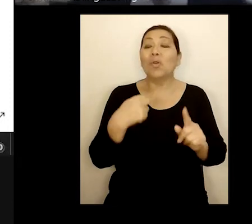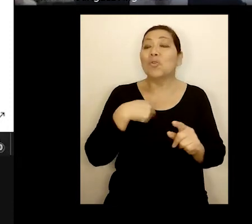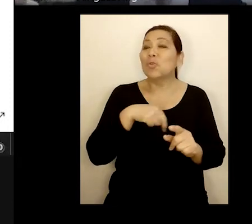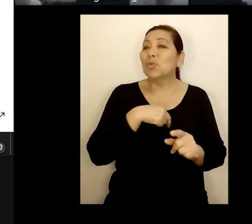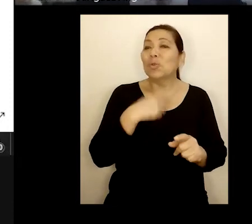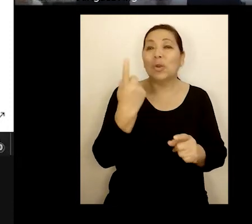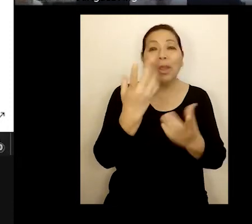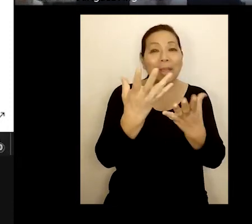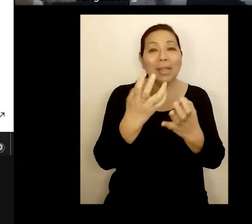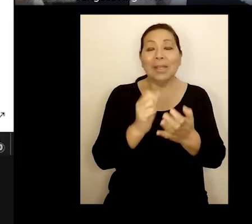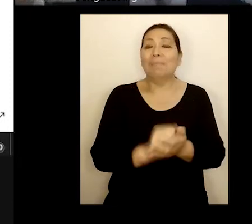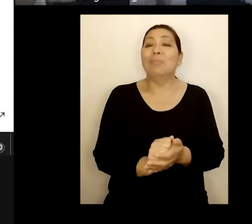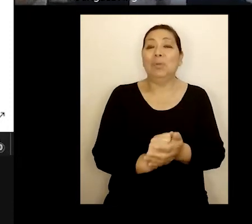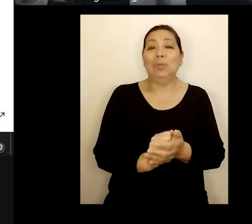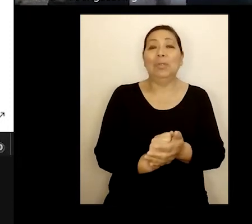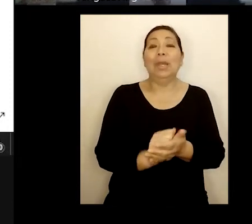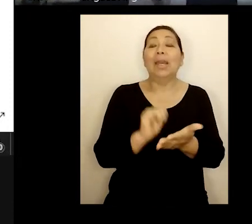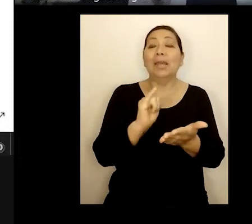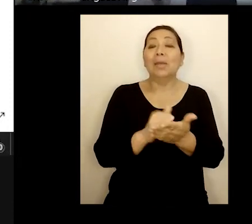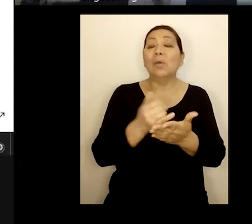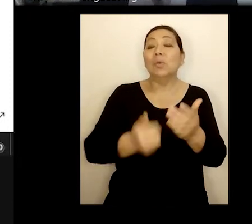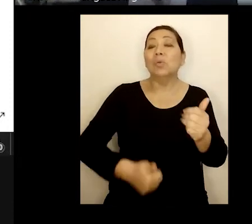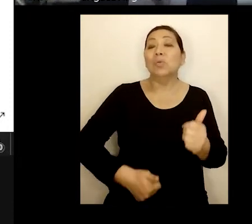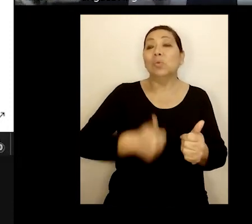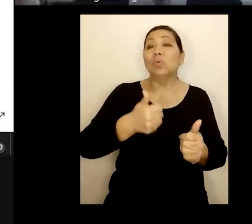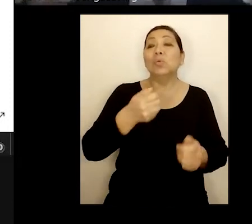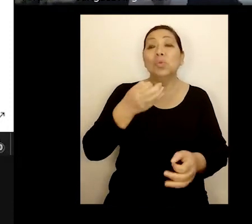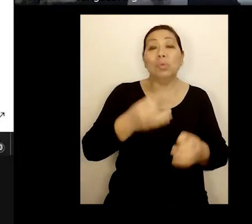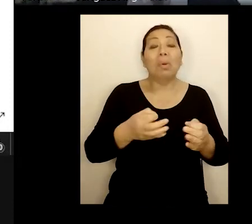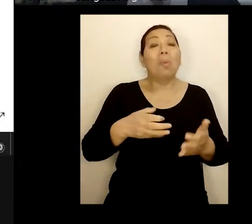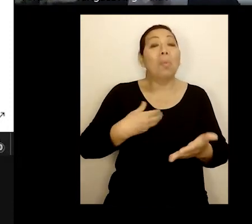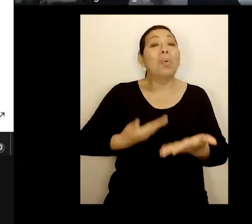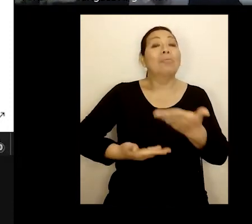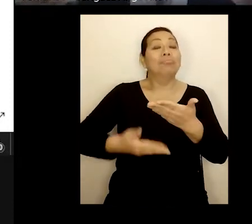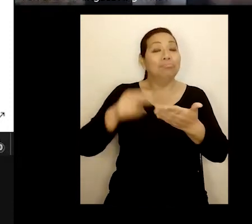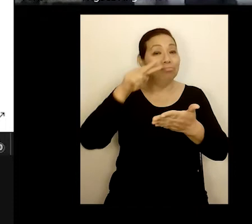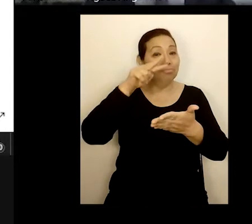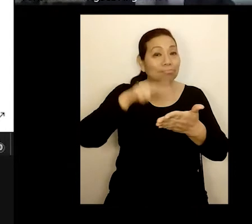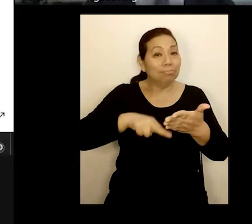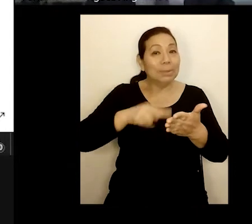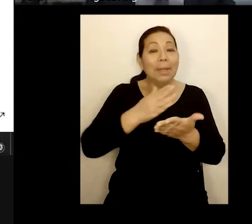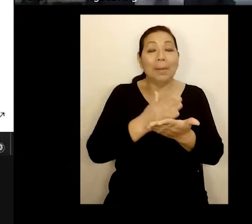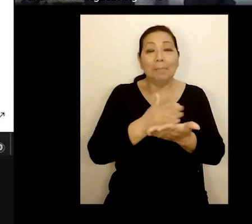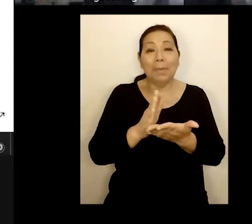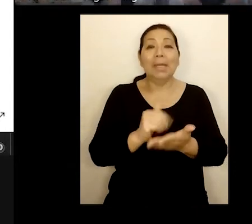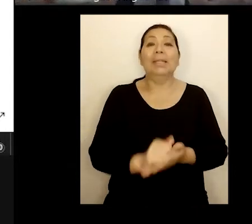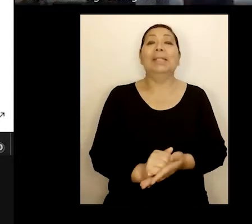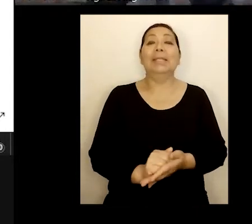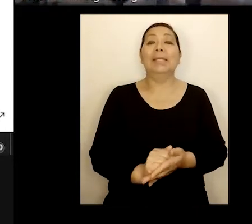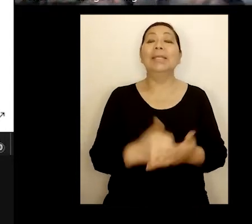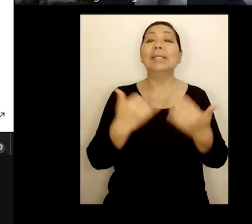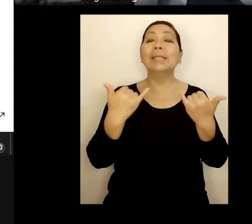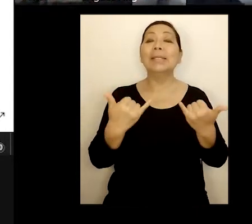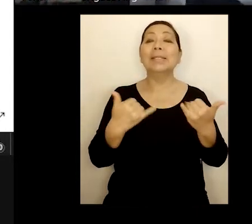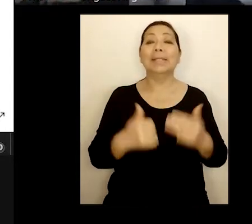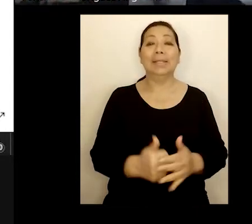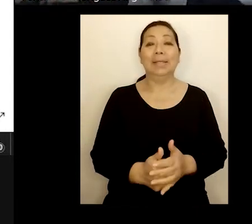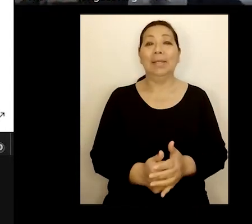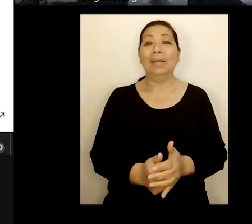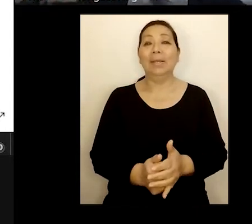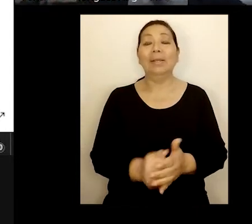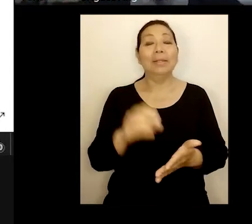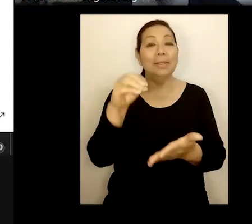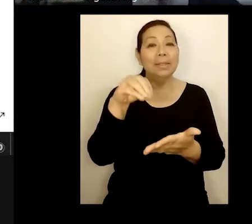Nosotros solamente queremos que la Corte Suprema vuelva a analizar a partir de